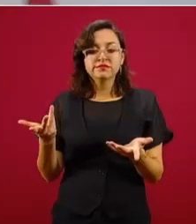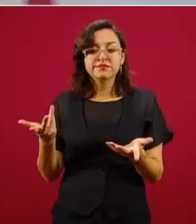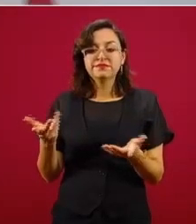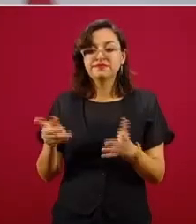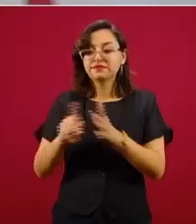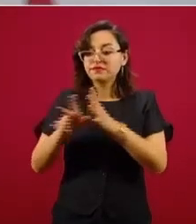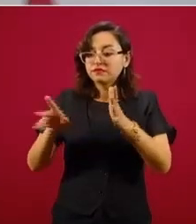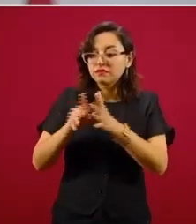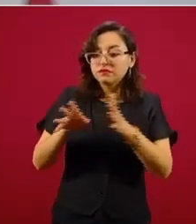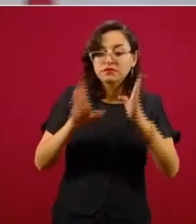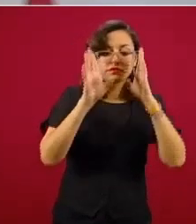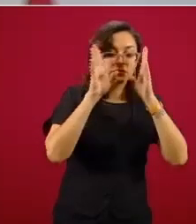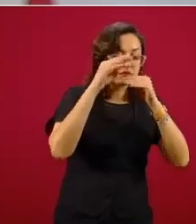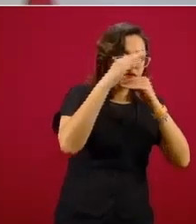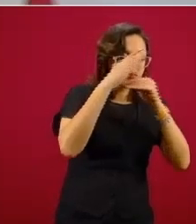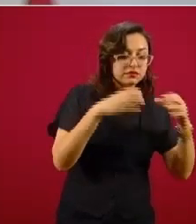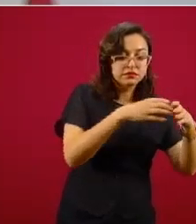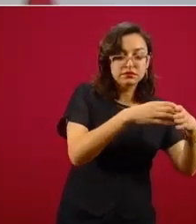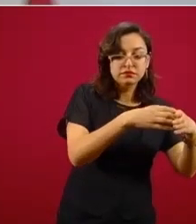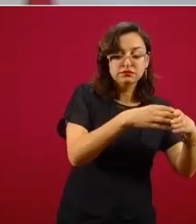la prensa conservadora,